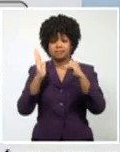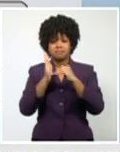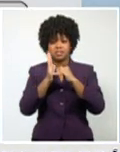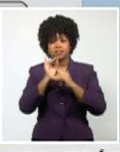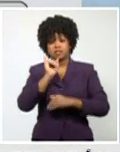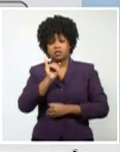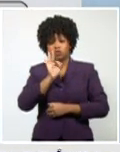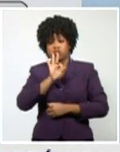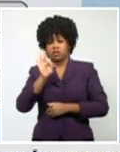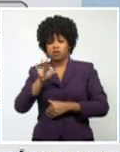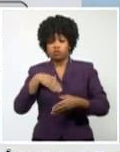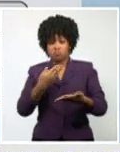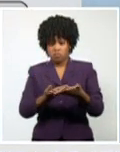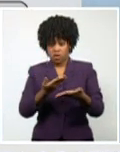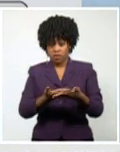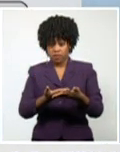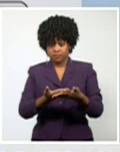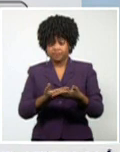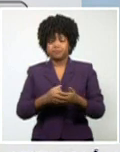1.688 muestras, pues se